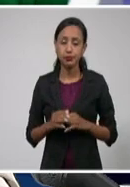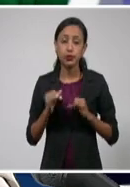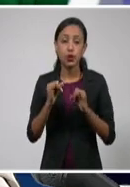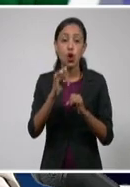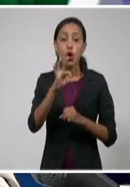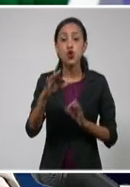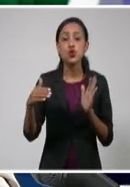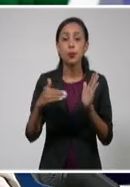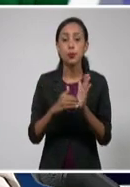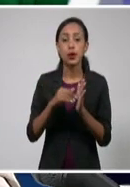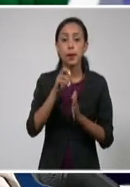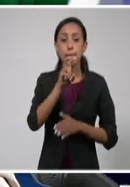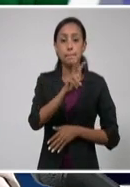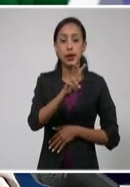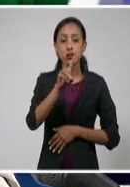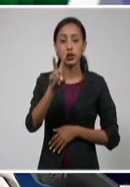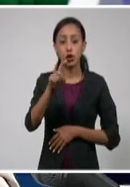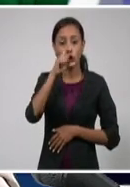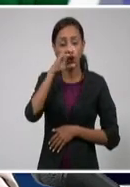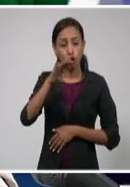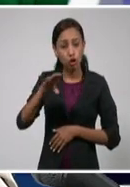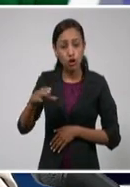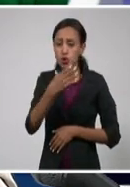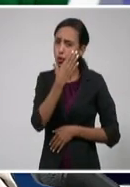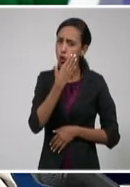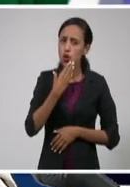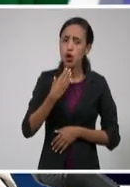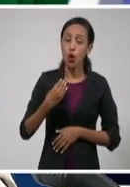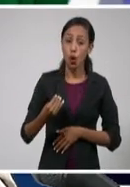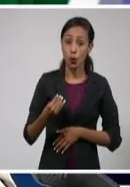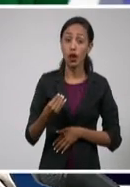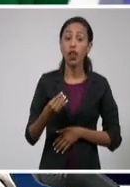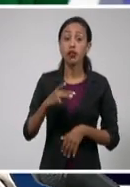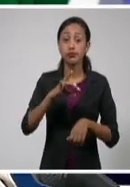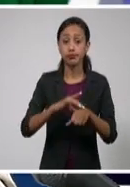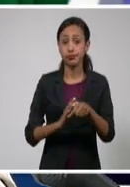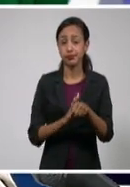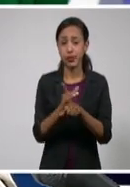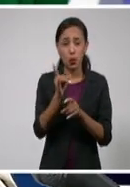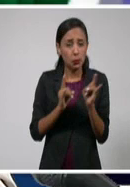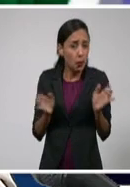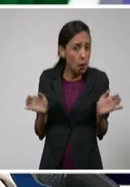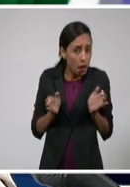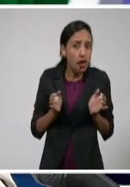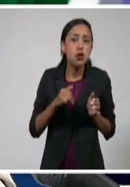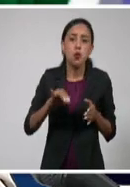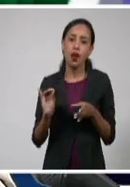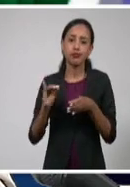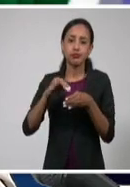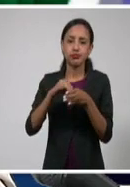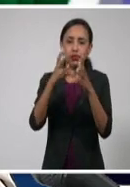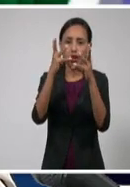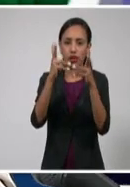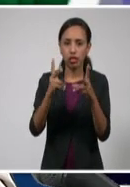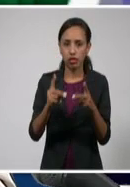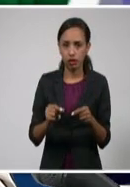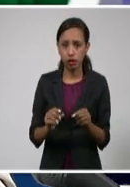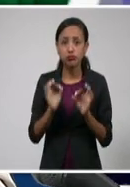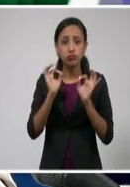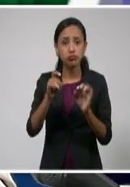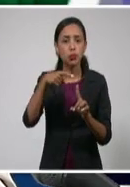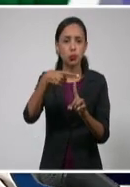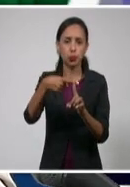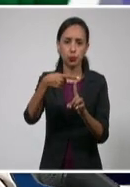8.022 niños, jóvenes, adolescentes, lactantes que han sido